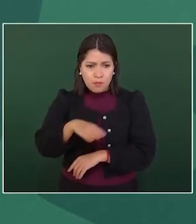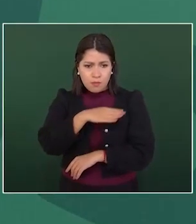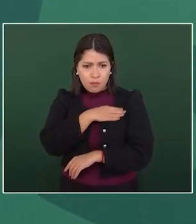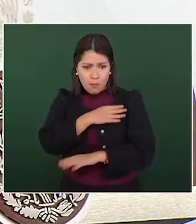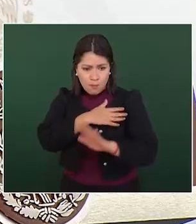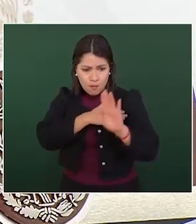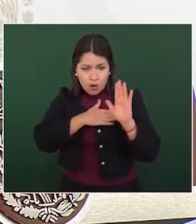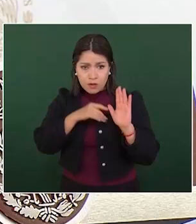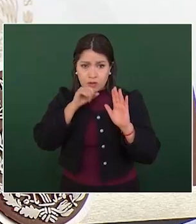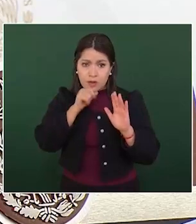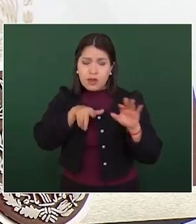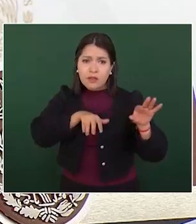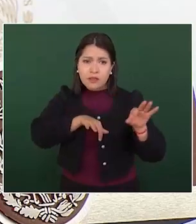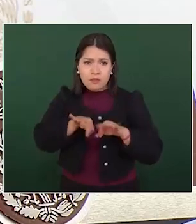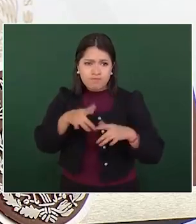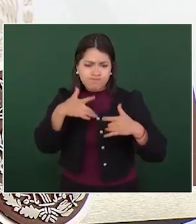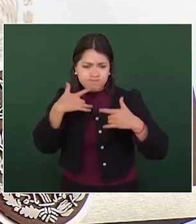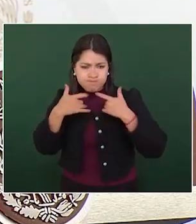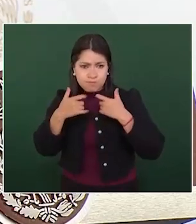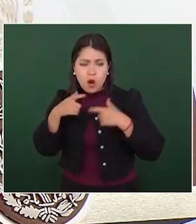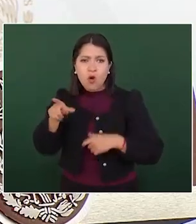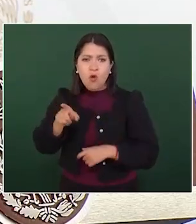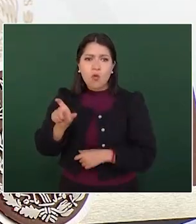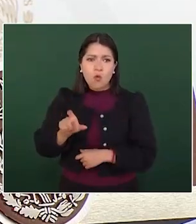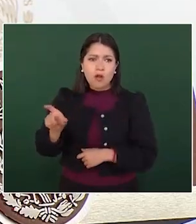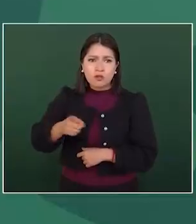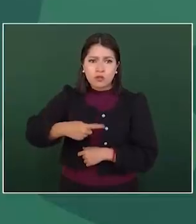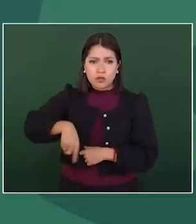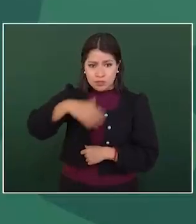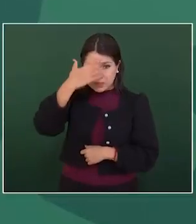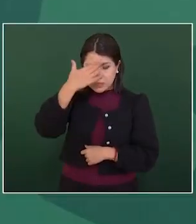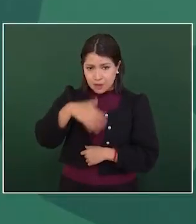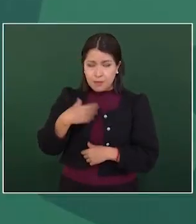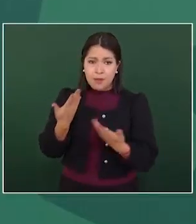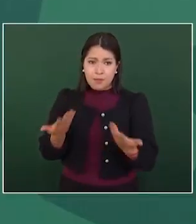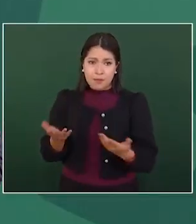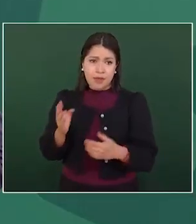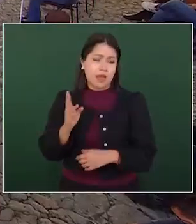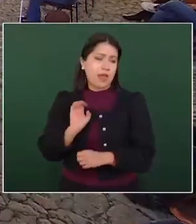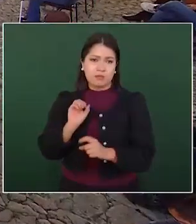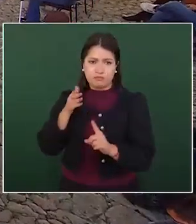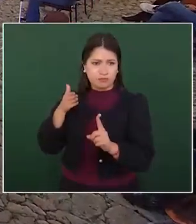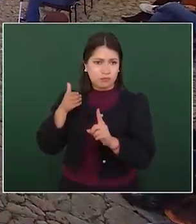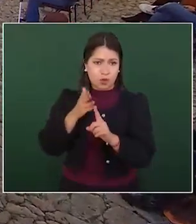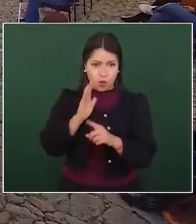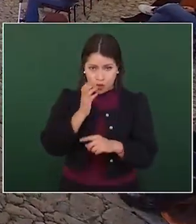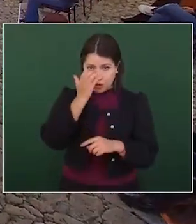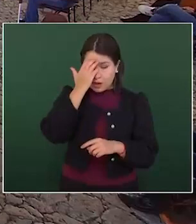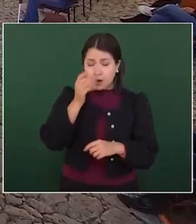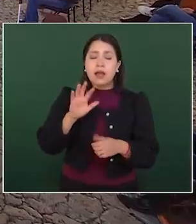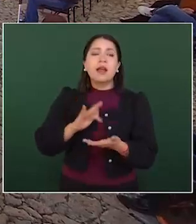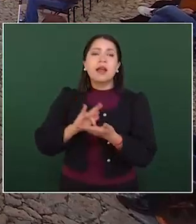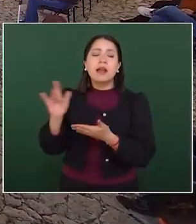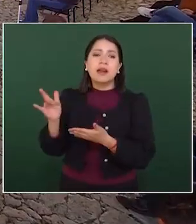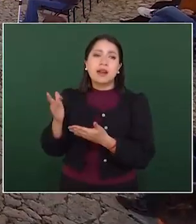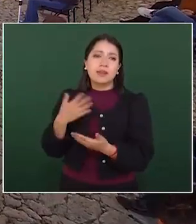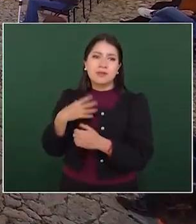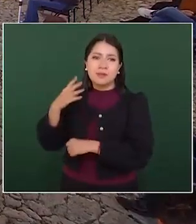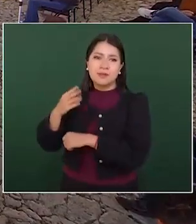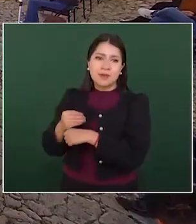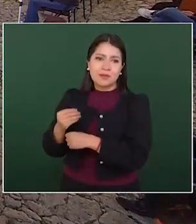y trabajadores cuando estamos convencidas de la causa. Muchísimas gracias, presidente, por permitirme ser parte de su equipo.